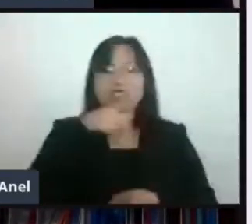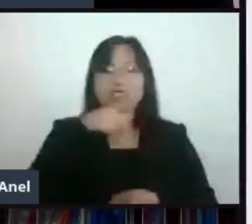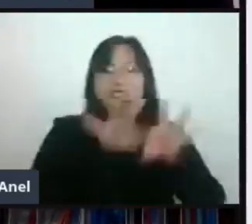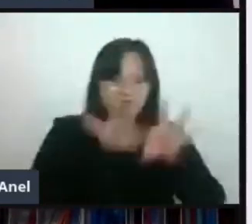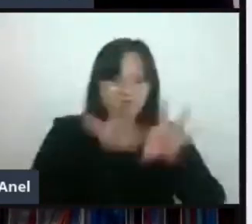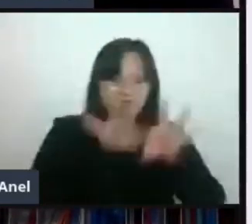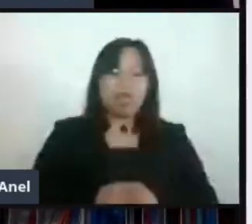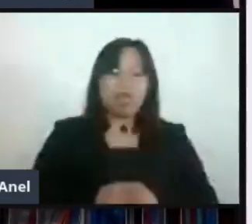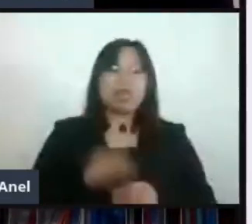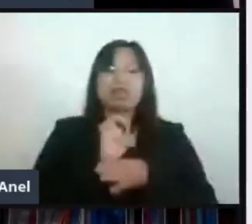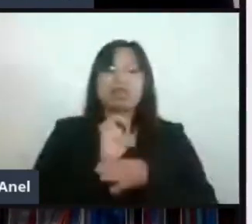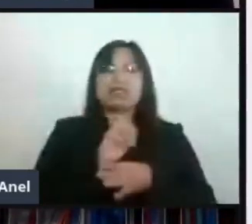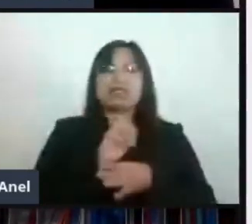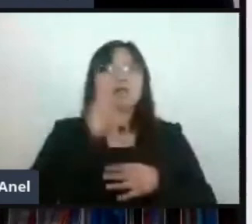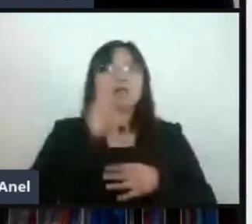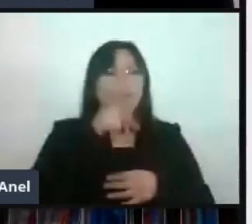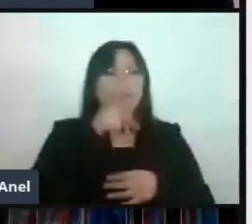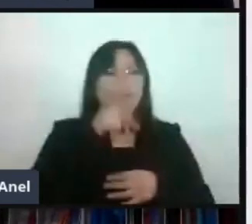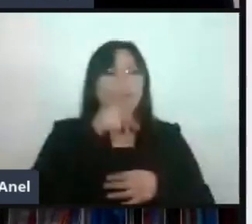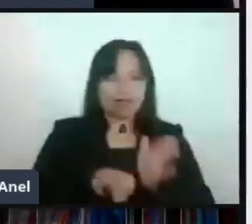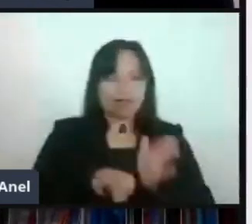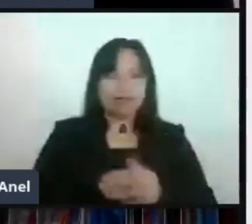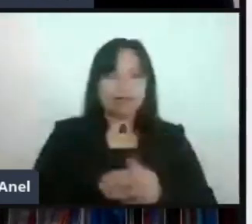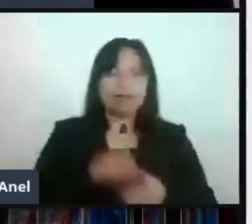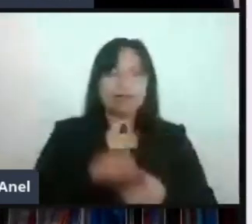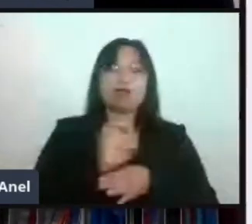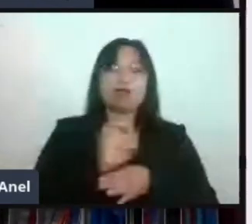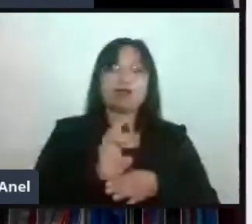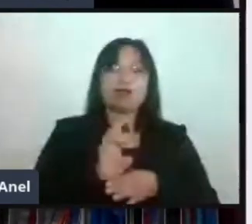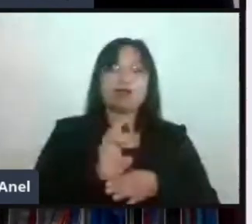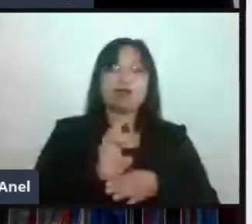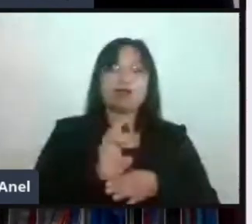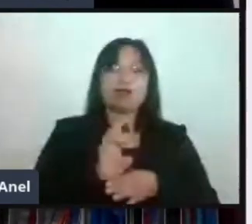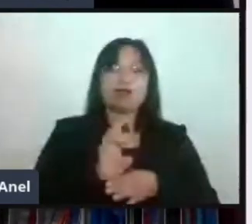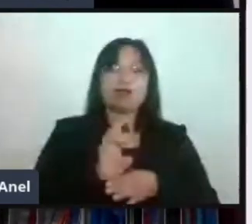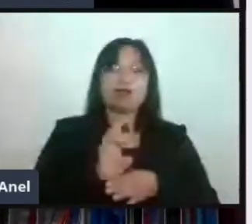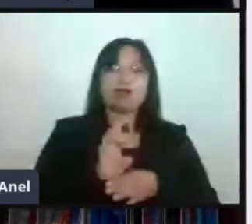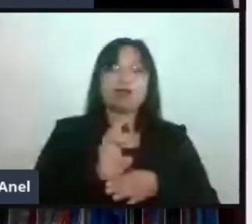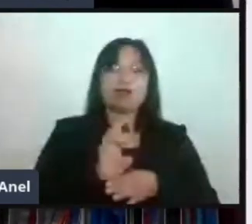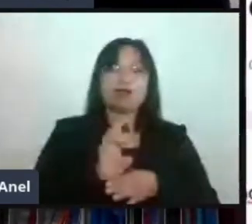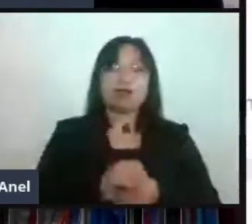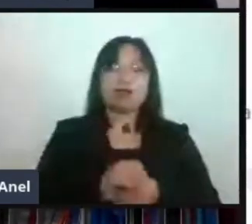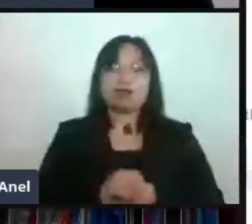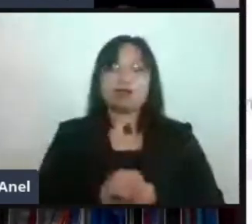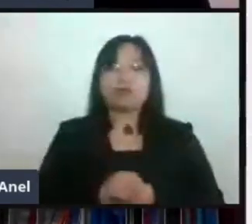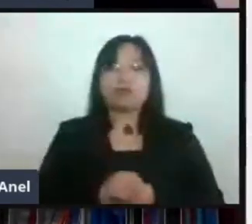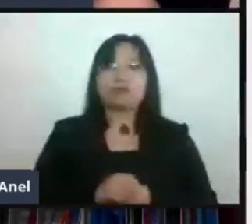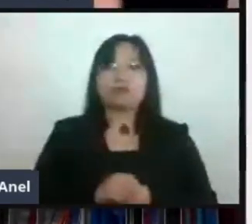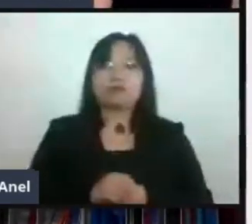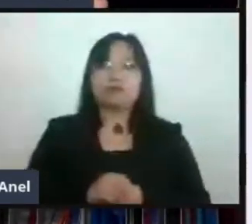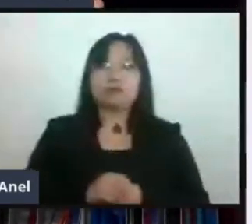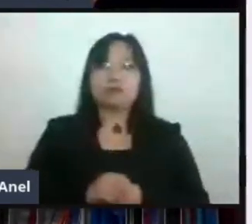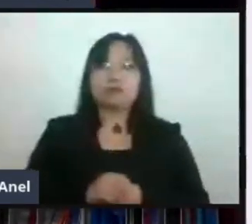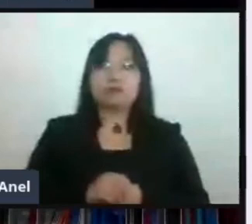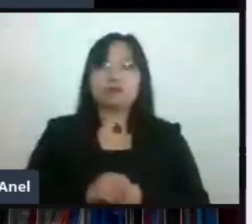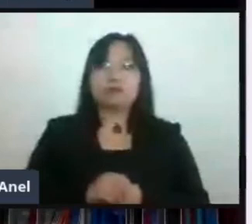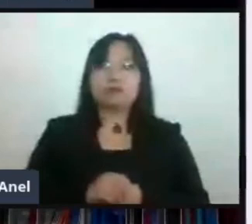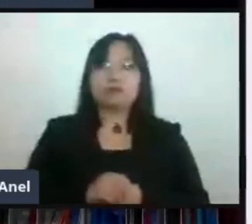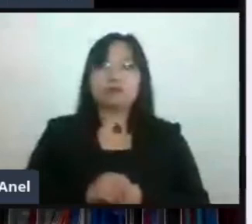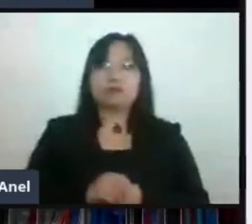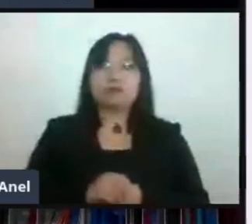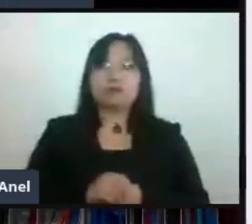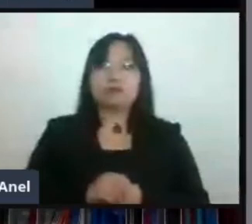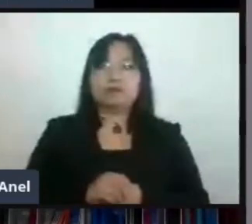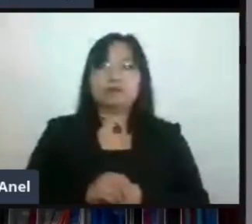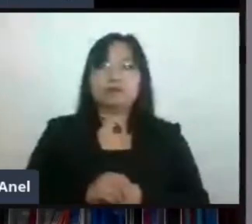más es esta actividad. Yo lo que voy a hacer es que me voy al engrane de configuración y Okay. tengo que hacer